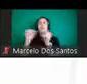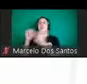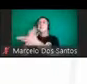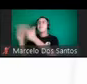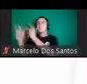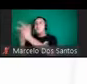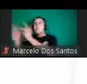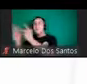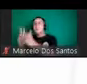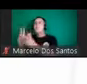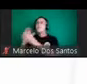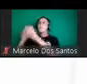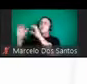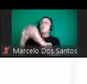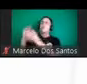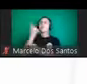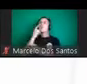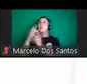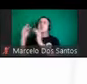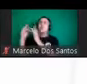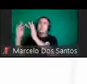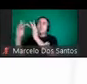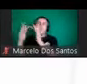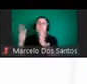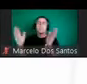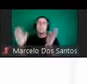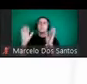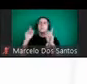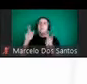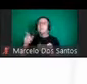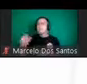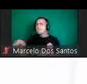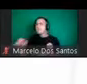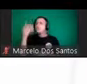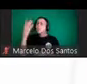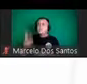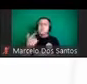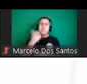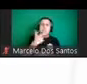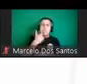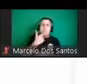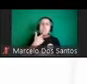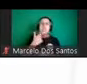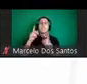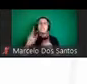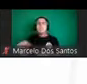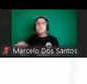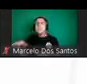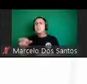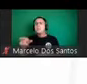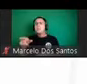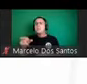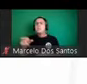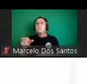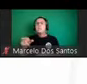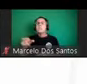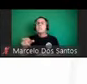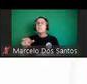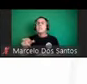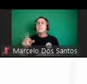y poder transferir esa información de lo que identifica a los diferentes espacios, porque uno cuando hace un seguimiento, un